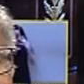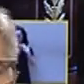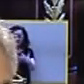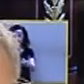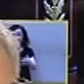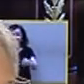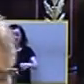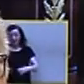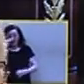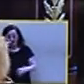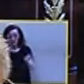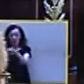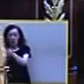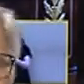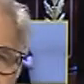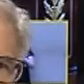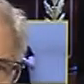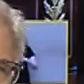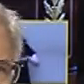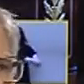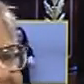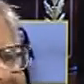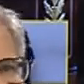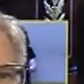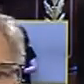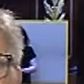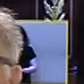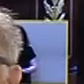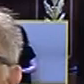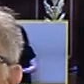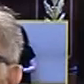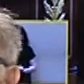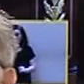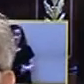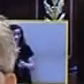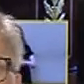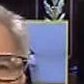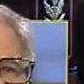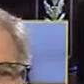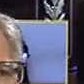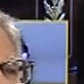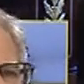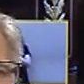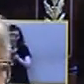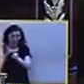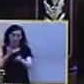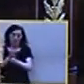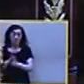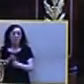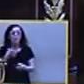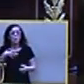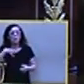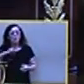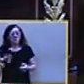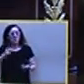se acerca mucho a la realidad de la gente que ellos voten la realidad de ese 35 por ciento 40 por ciento